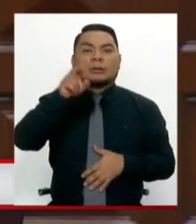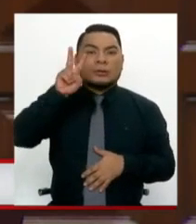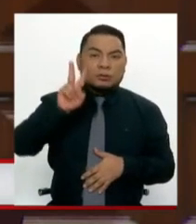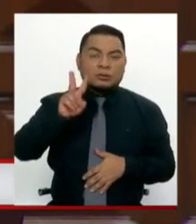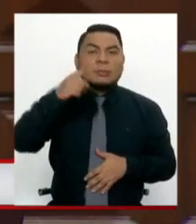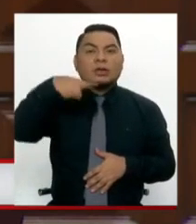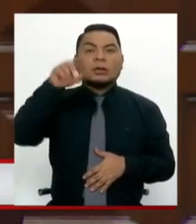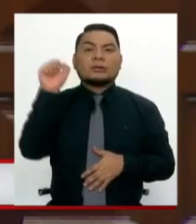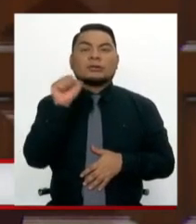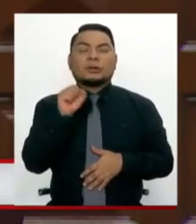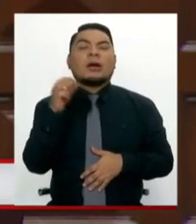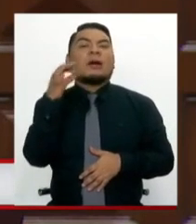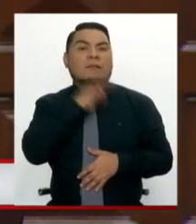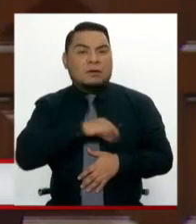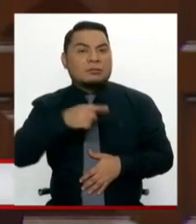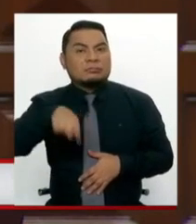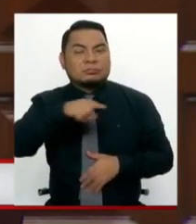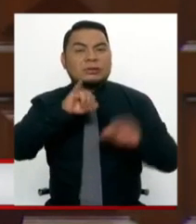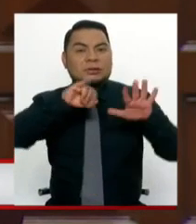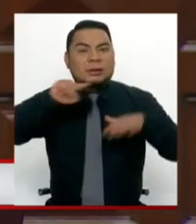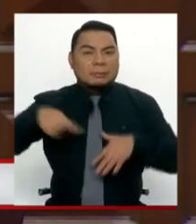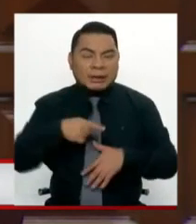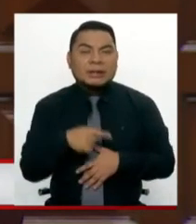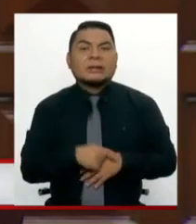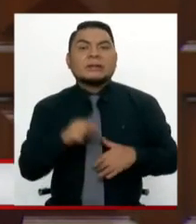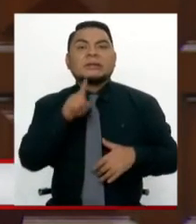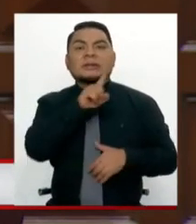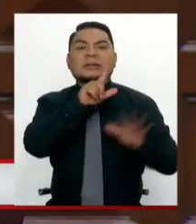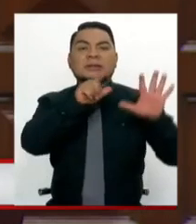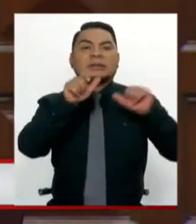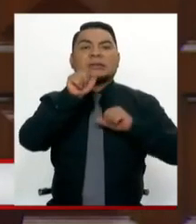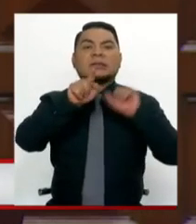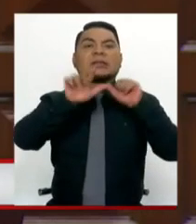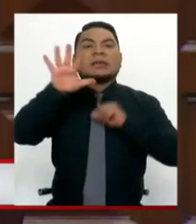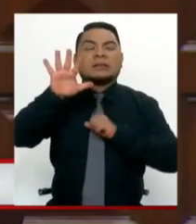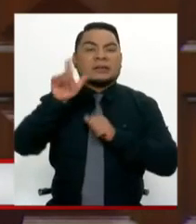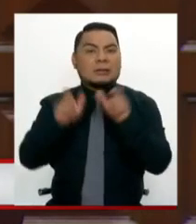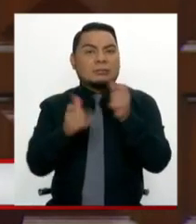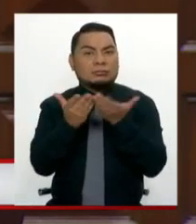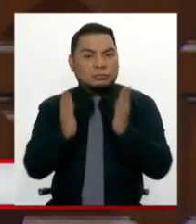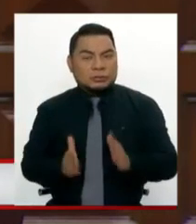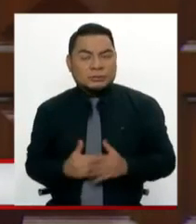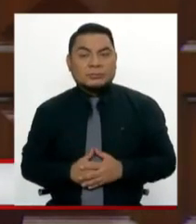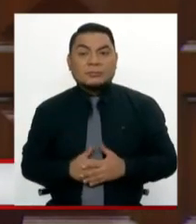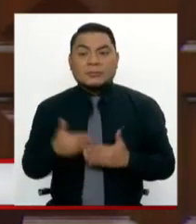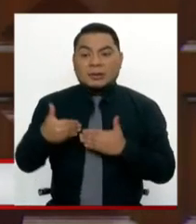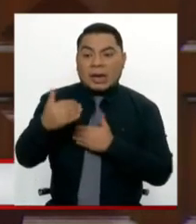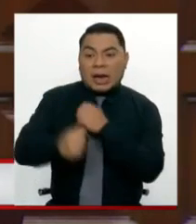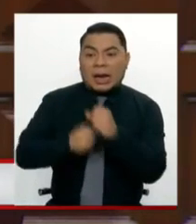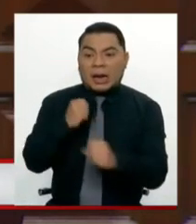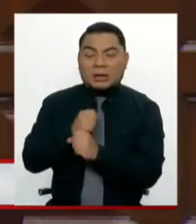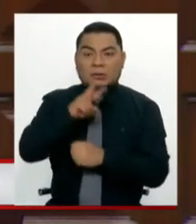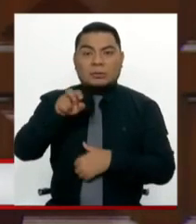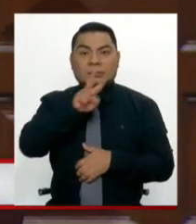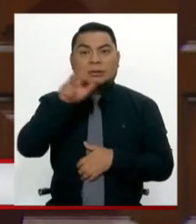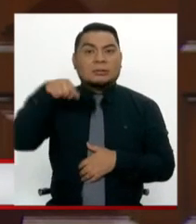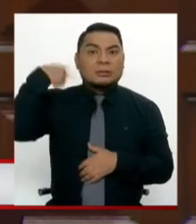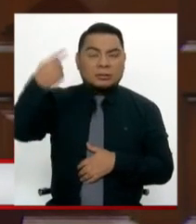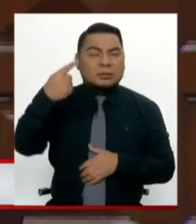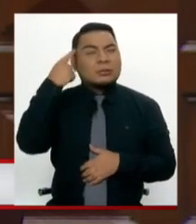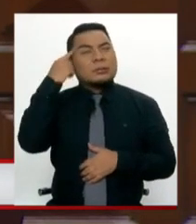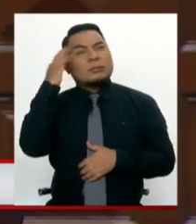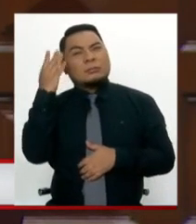millones de soles en favor de 6.715 estudiantes. Para el año 2023 proyectamos